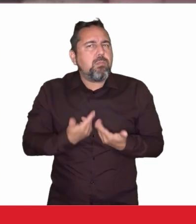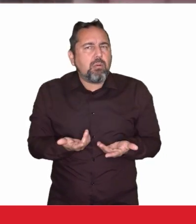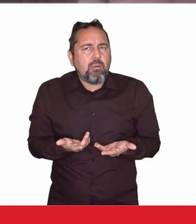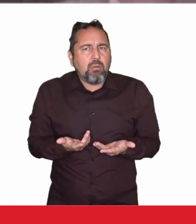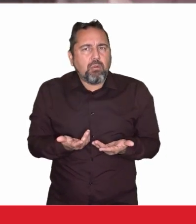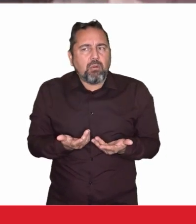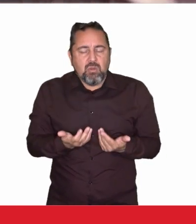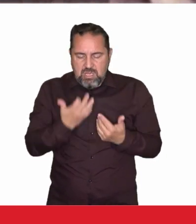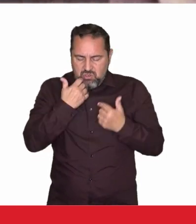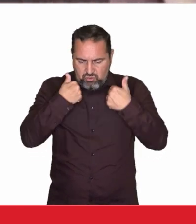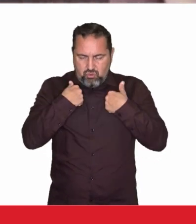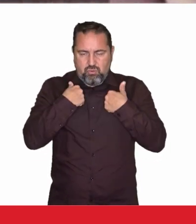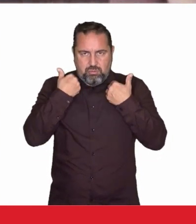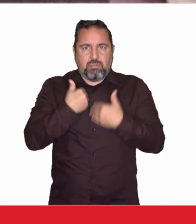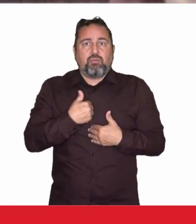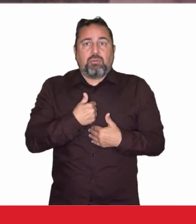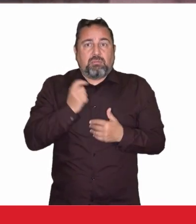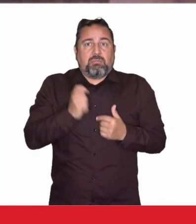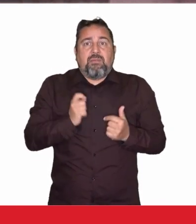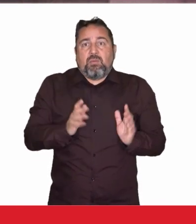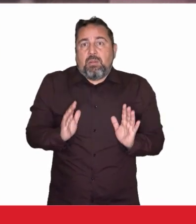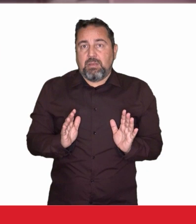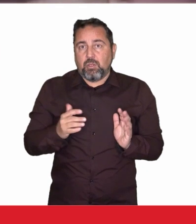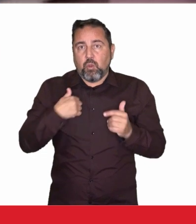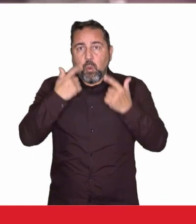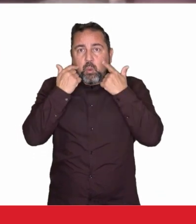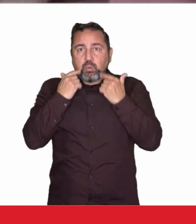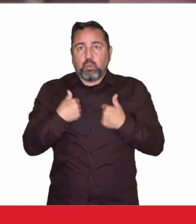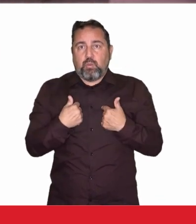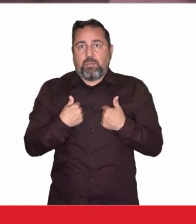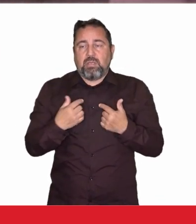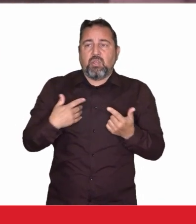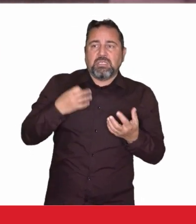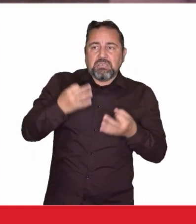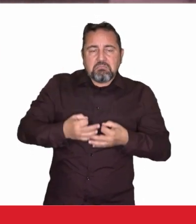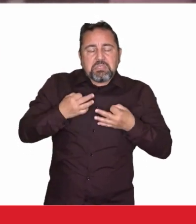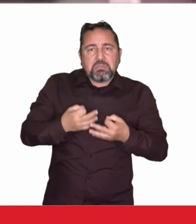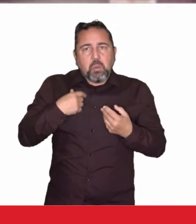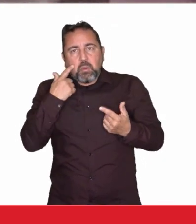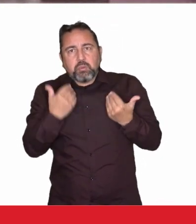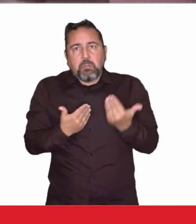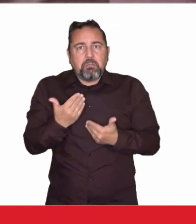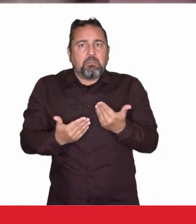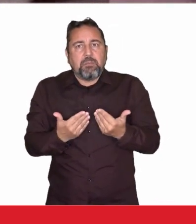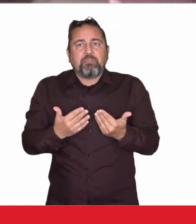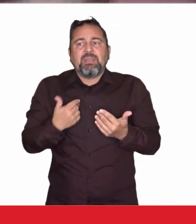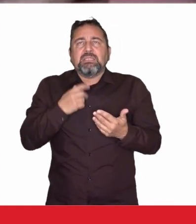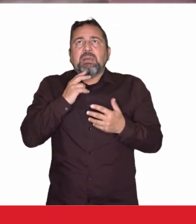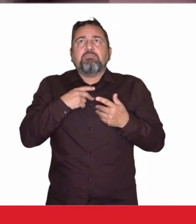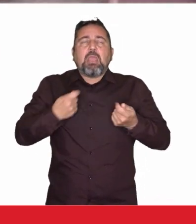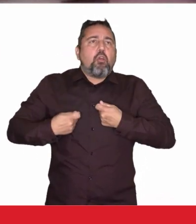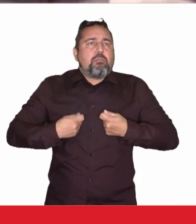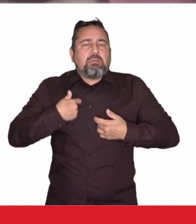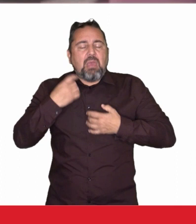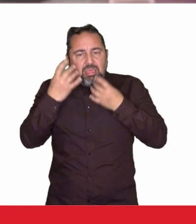¿cómo quedas tú después? Es decir, si yo soy una persona que habitualmente estoy acostumbrado a tener y manejar y